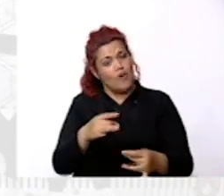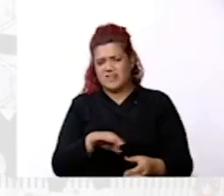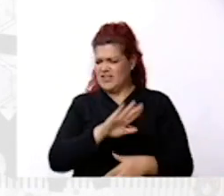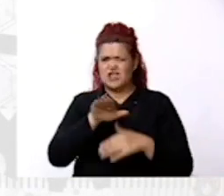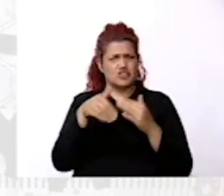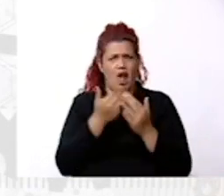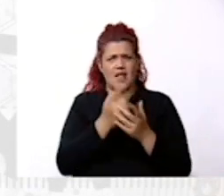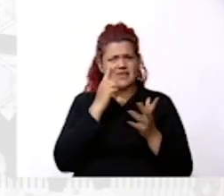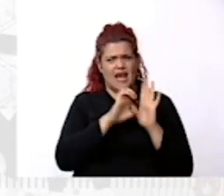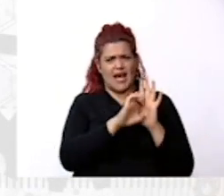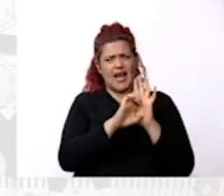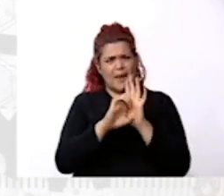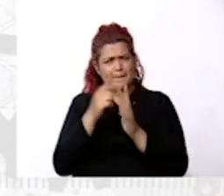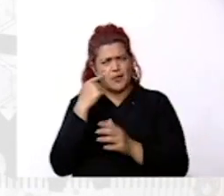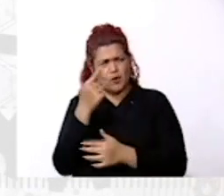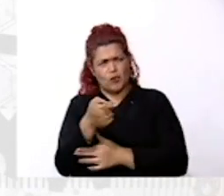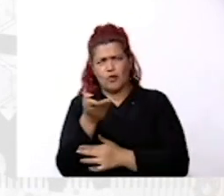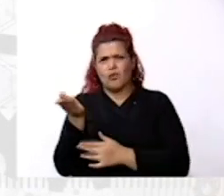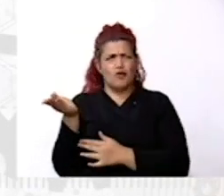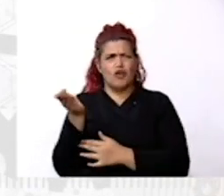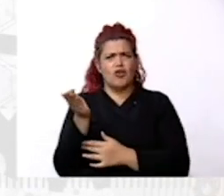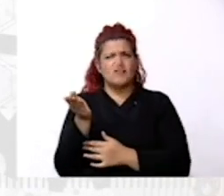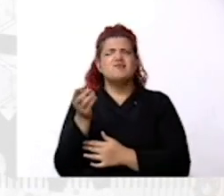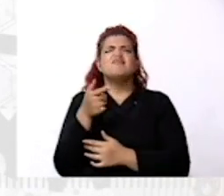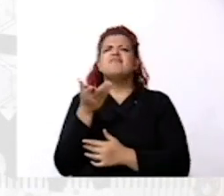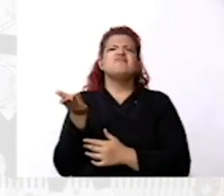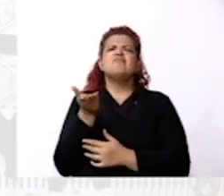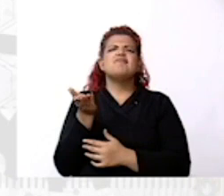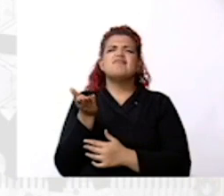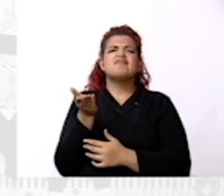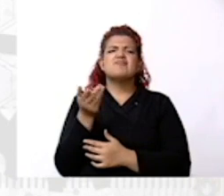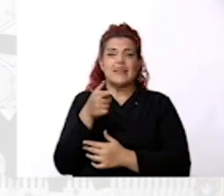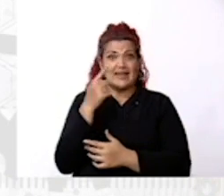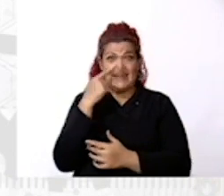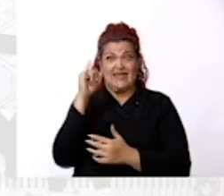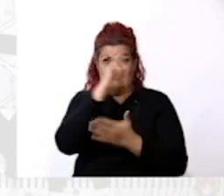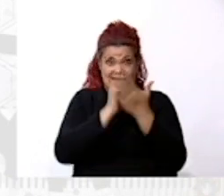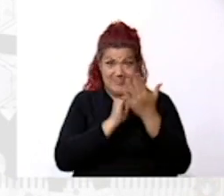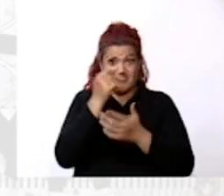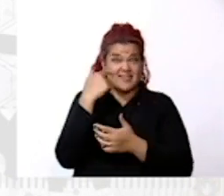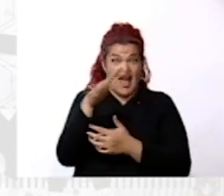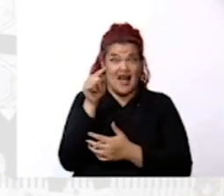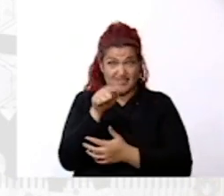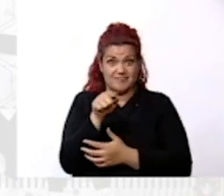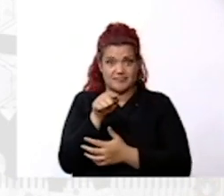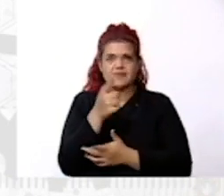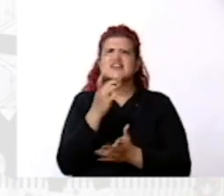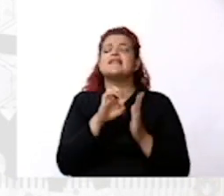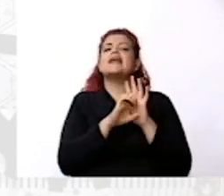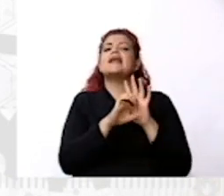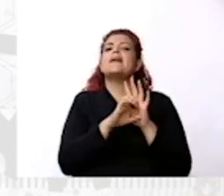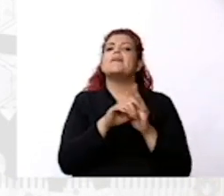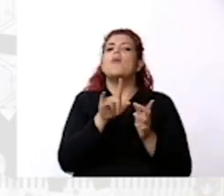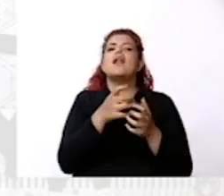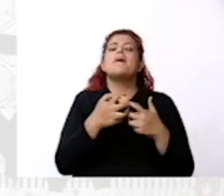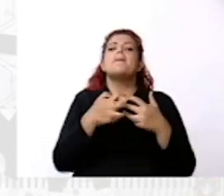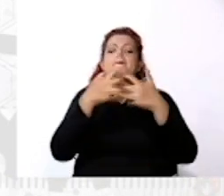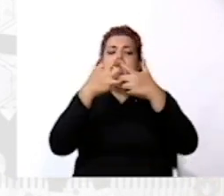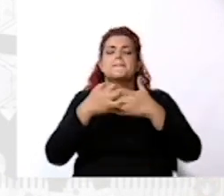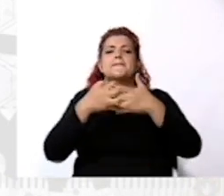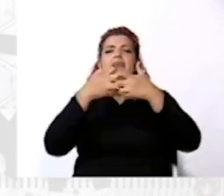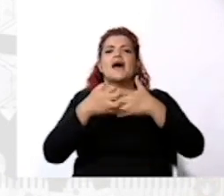esos ejemplos que están ahí son, esas imágenes que vimos ahí, son ejemplos de